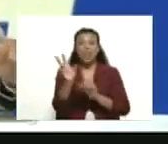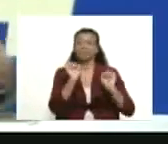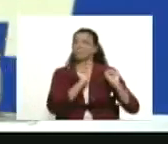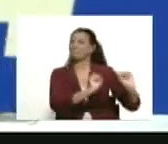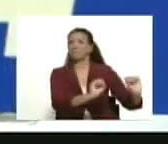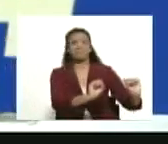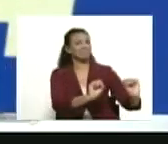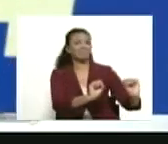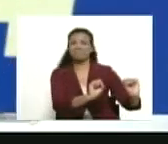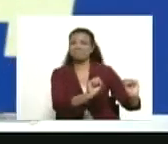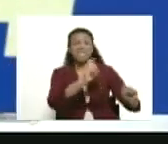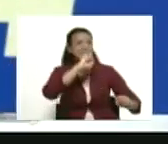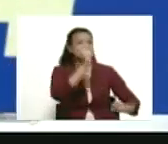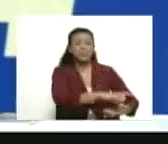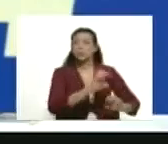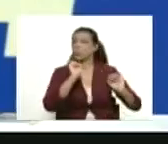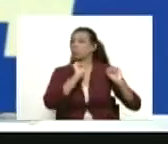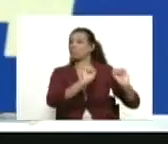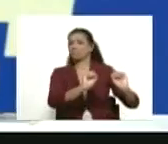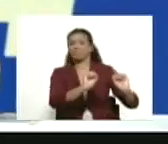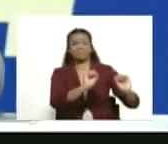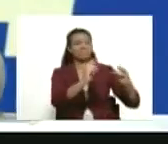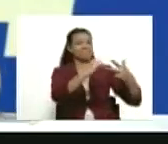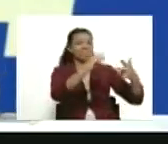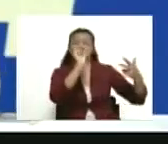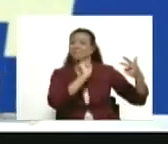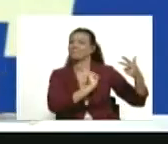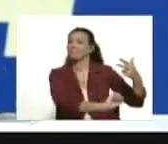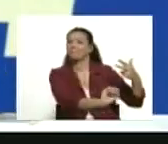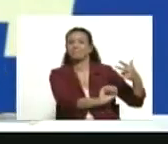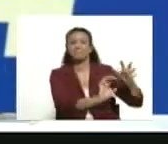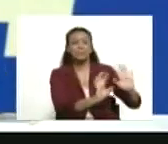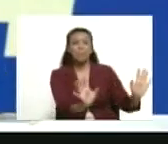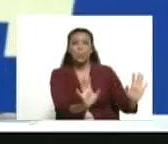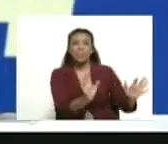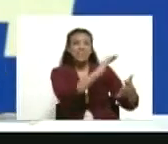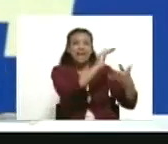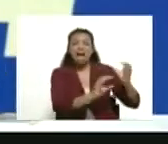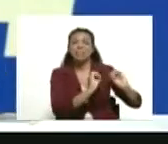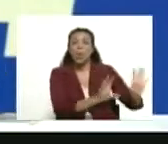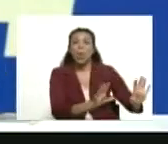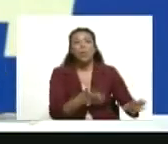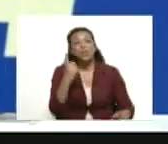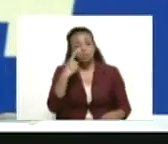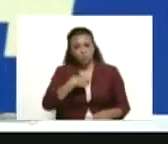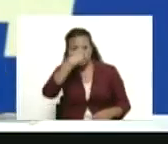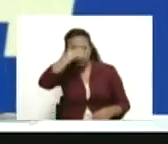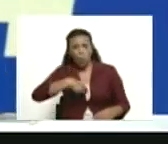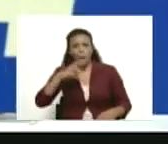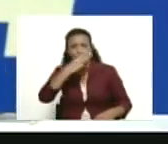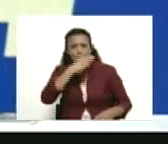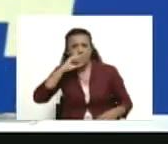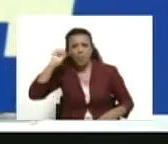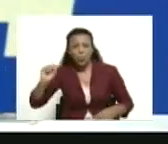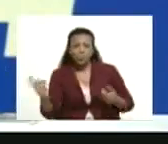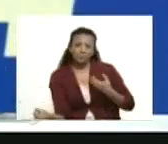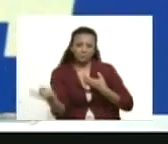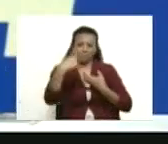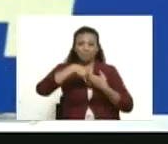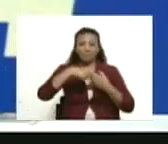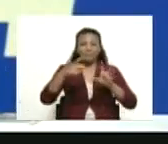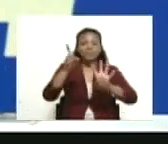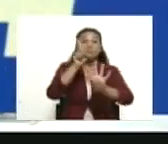antifascista, antiodio, antiintolerancia. Y yo agregaría aquí un cuarto